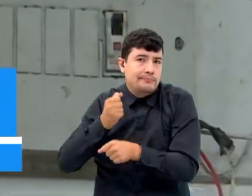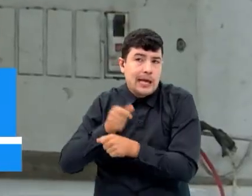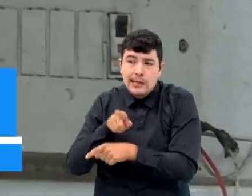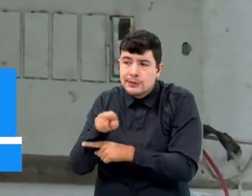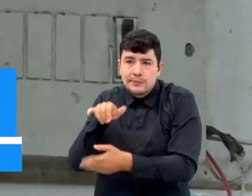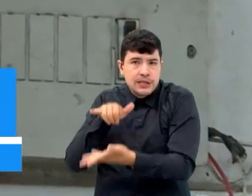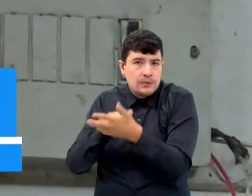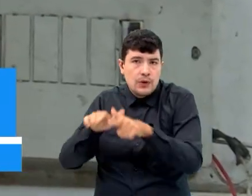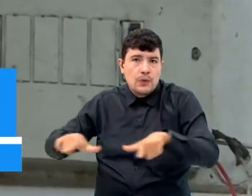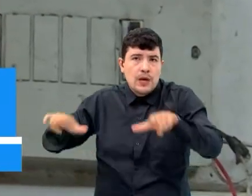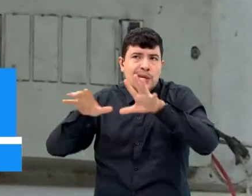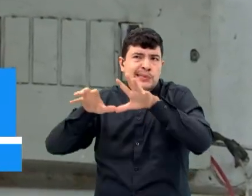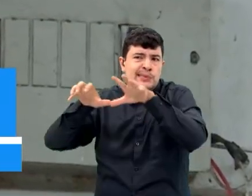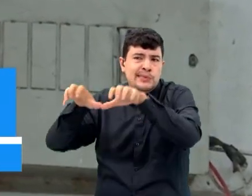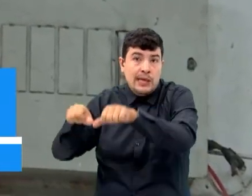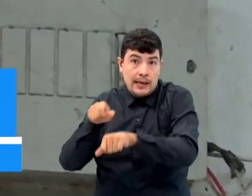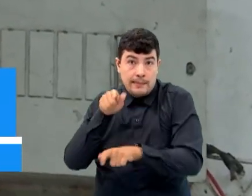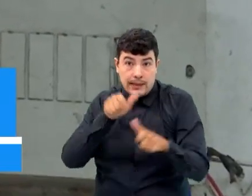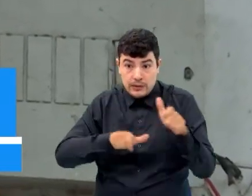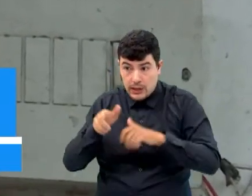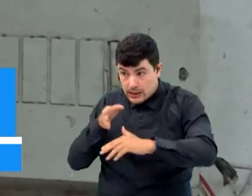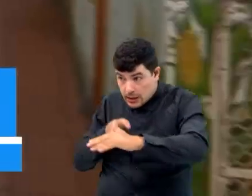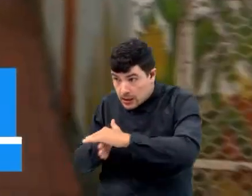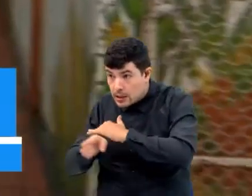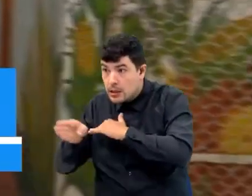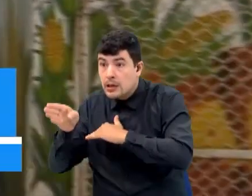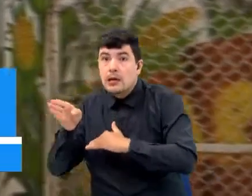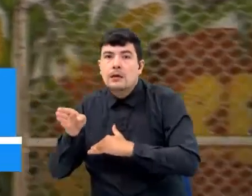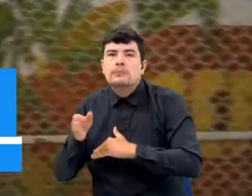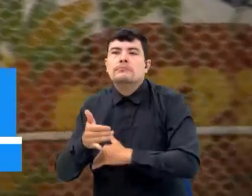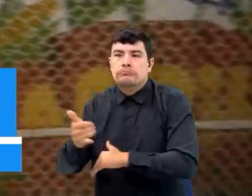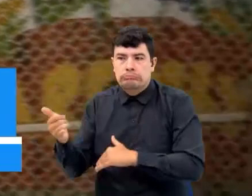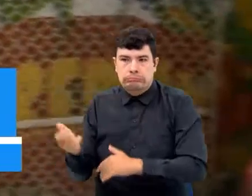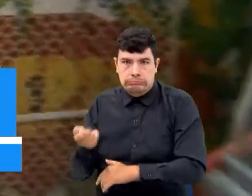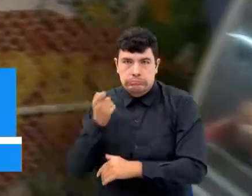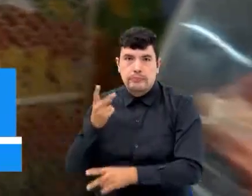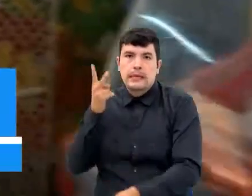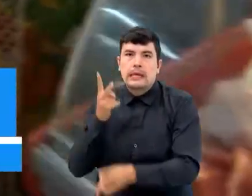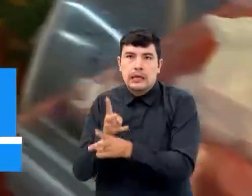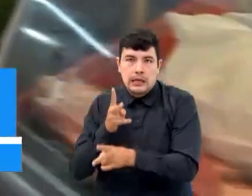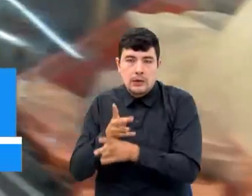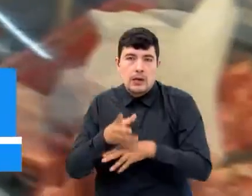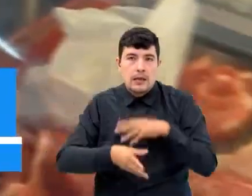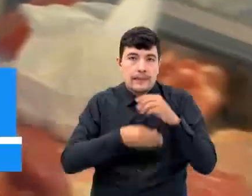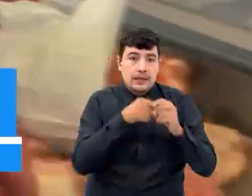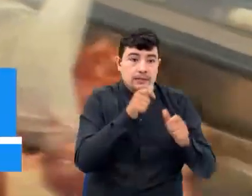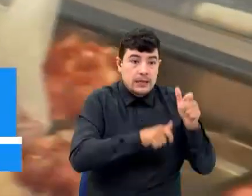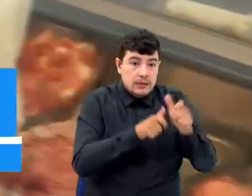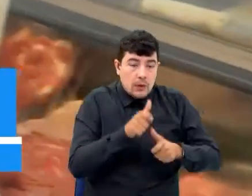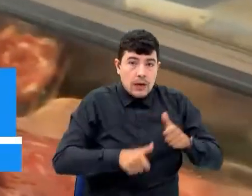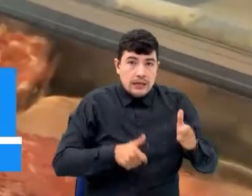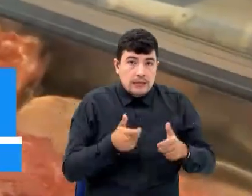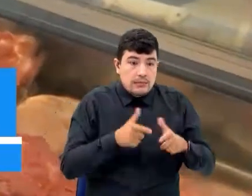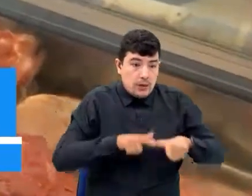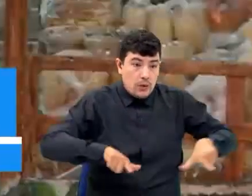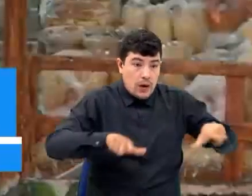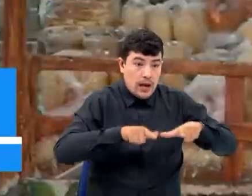pone en riesgo la vida de las personas que asisten a este establecimiento y los adjudicatarios se ven obligados a seguir perdiendo su